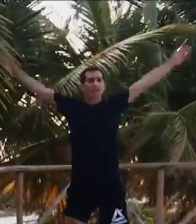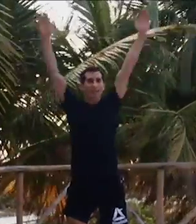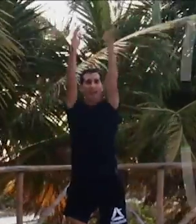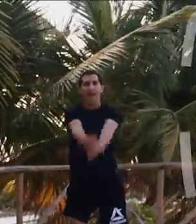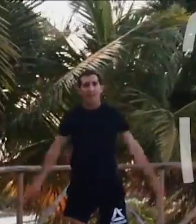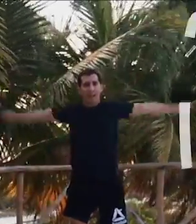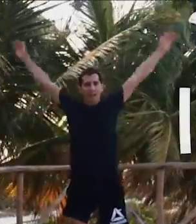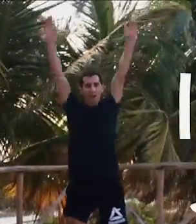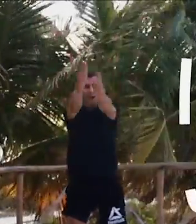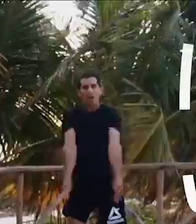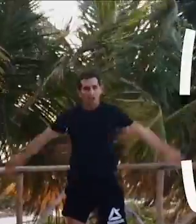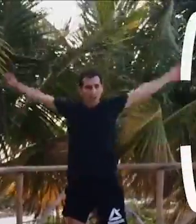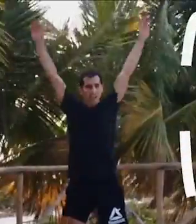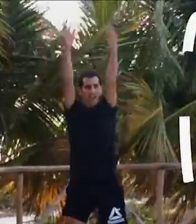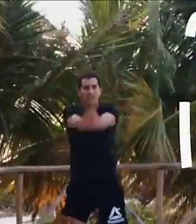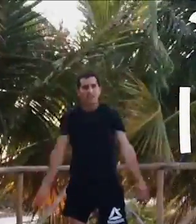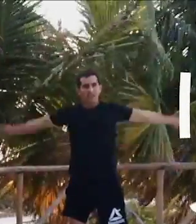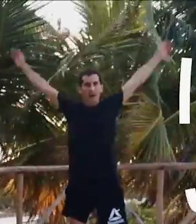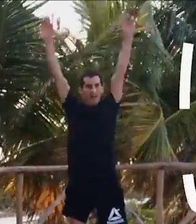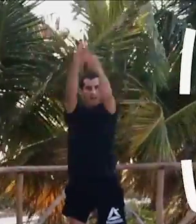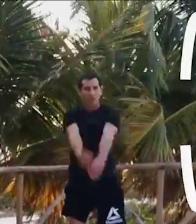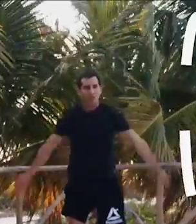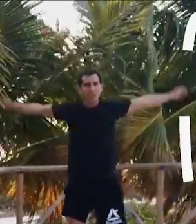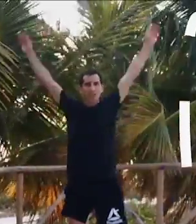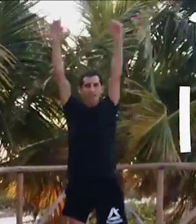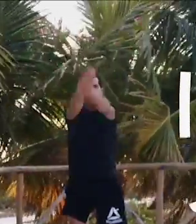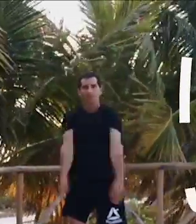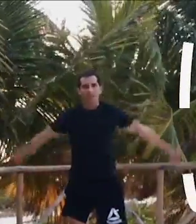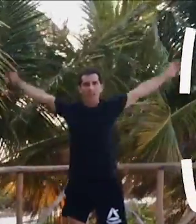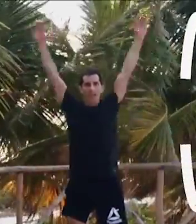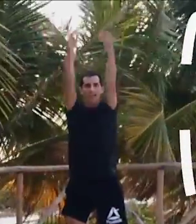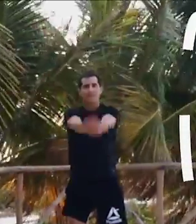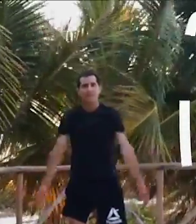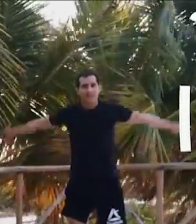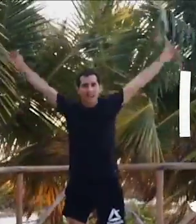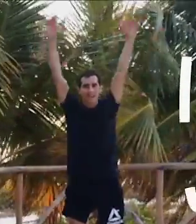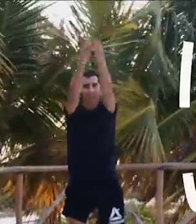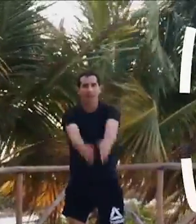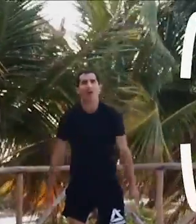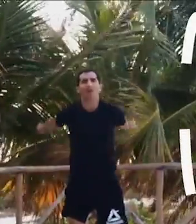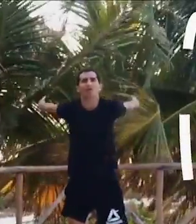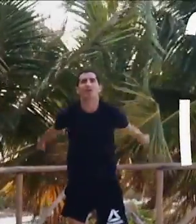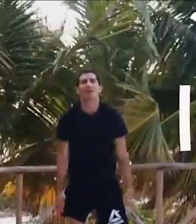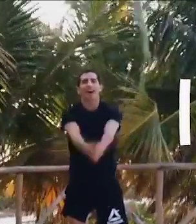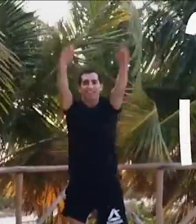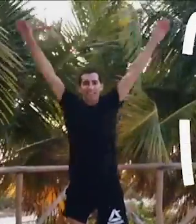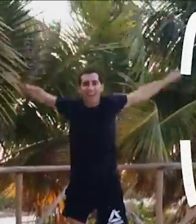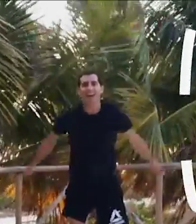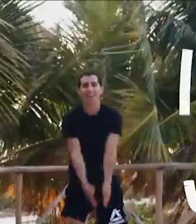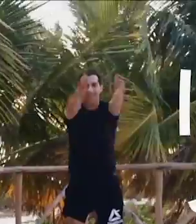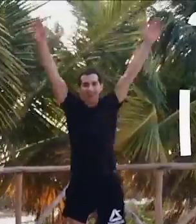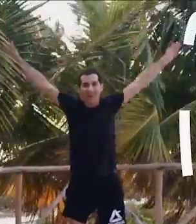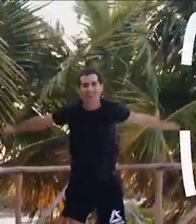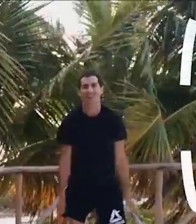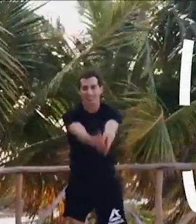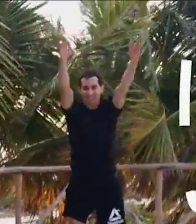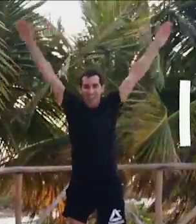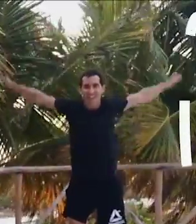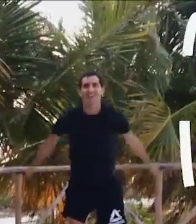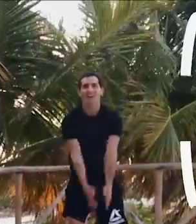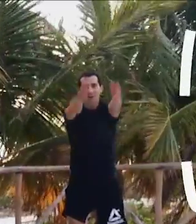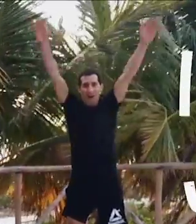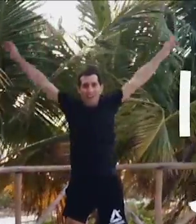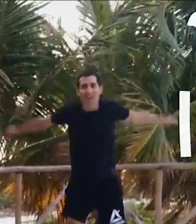brazos hacia adelante, 2, 3, 4, 5, 6, 7, 8 Hacia atrás, 2,